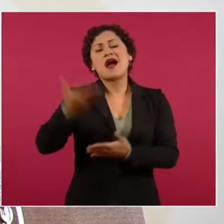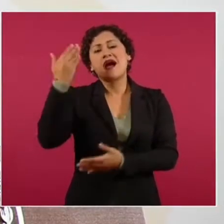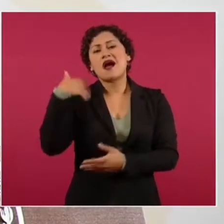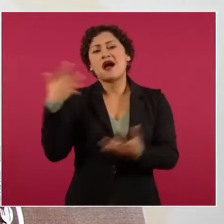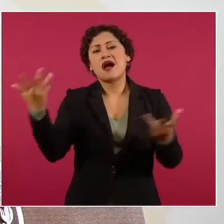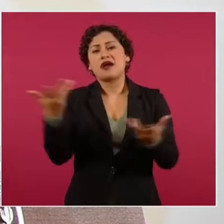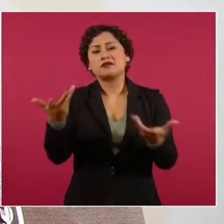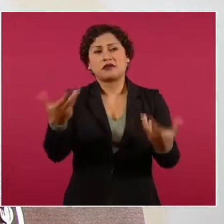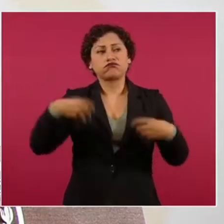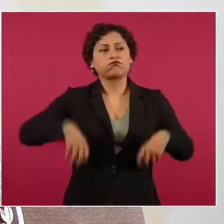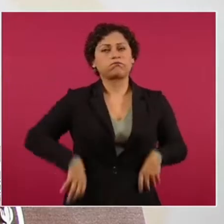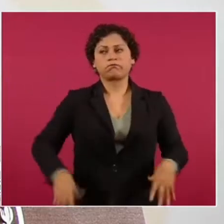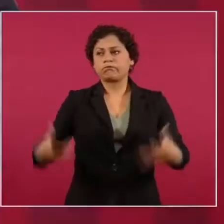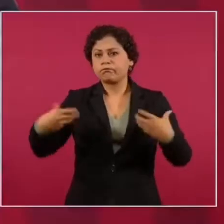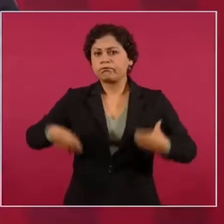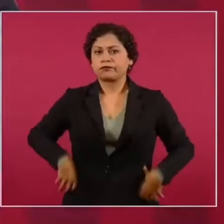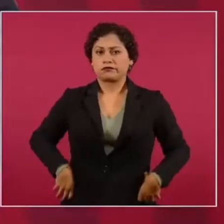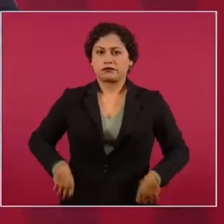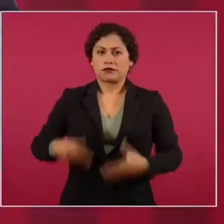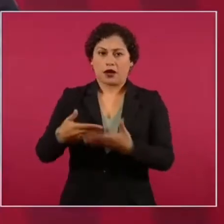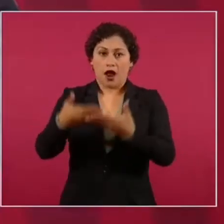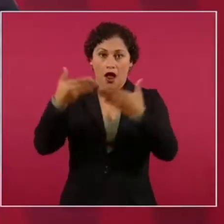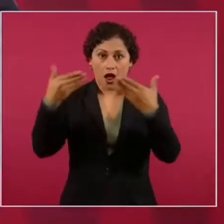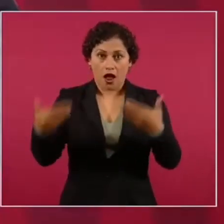y es mucho el atraso.